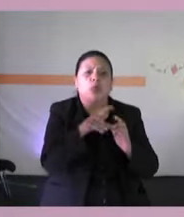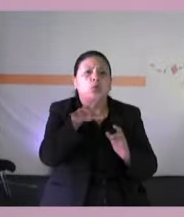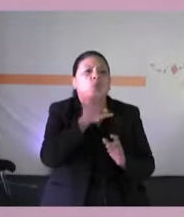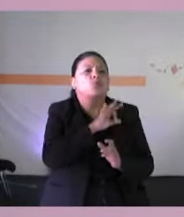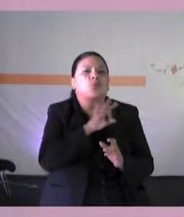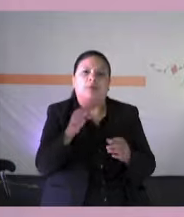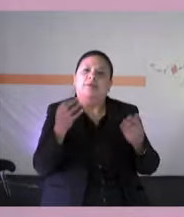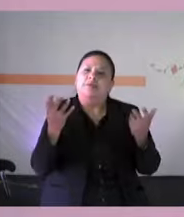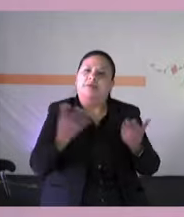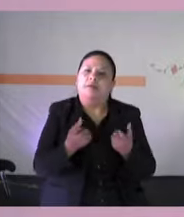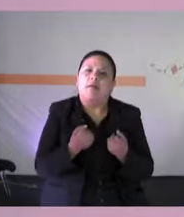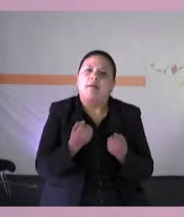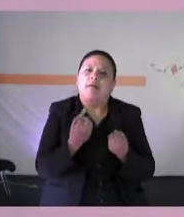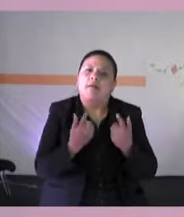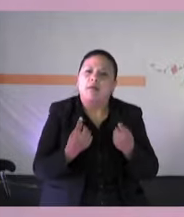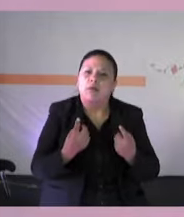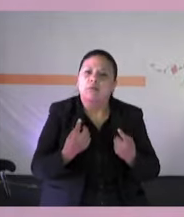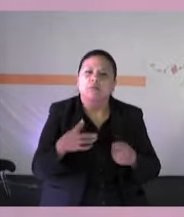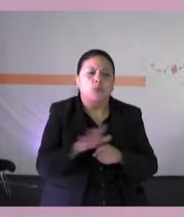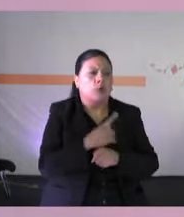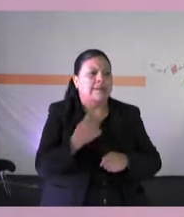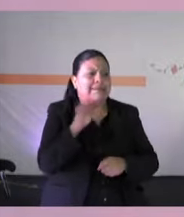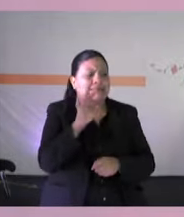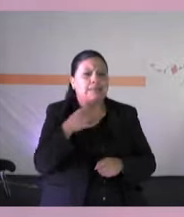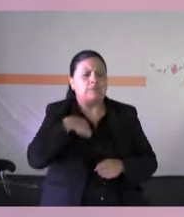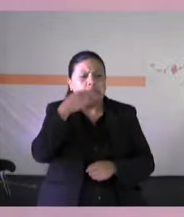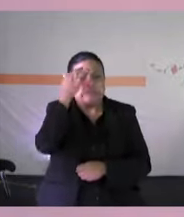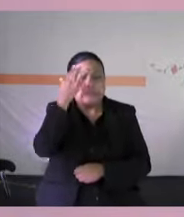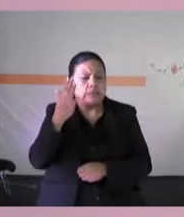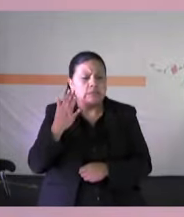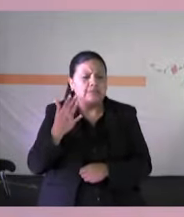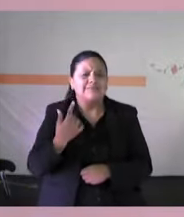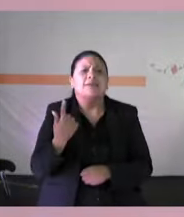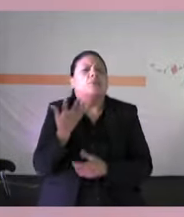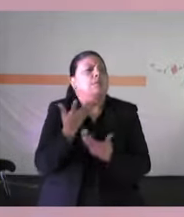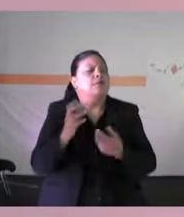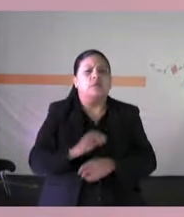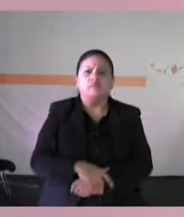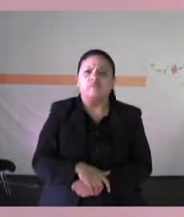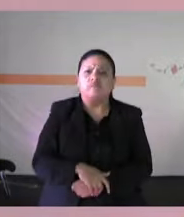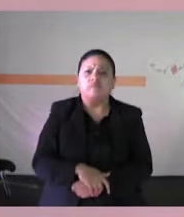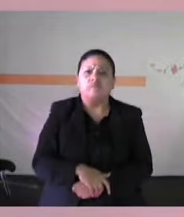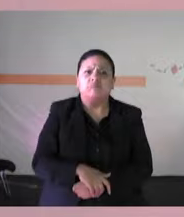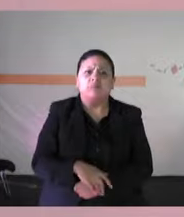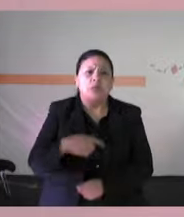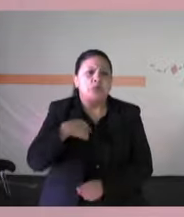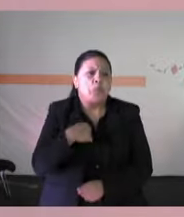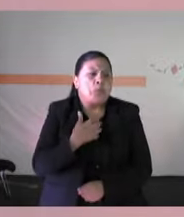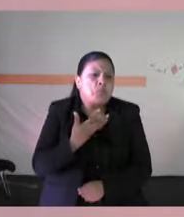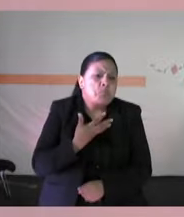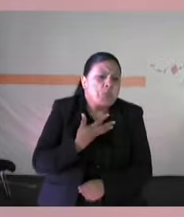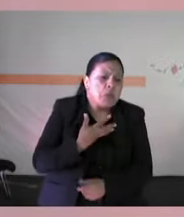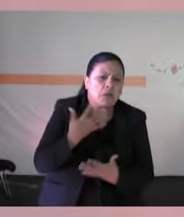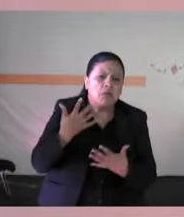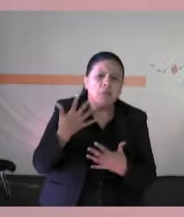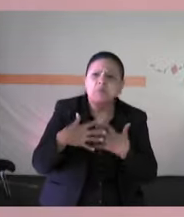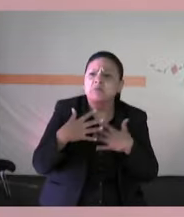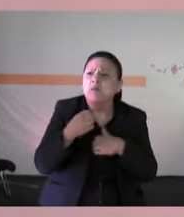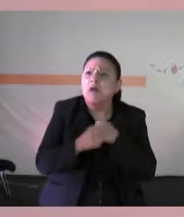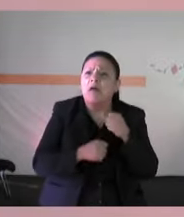puedes hacer algo. Porque tú dices, ¿yo qué voy a hacer si no soy nadie? Así yo tengo 15 años, yo voy a la